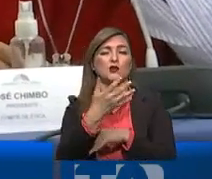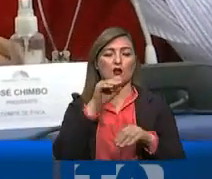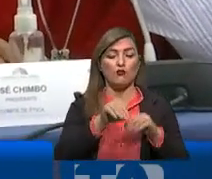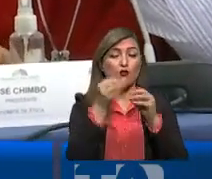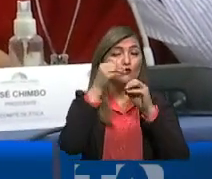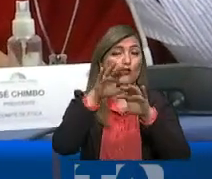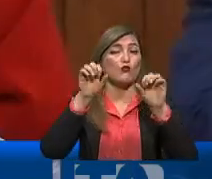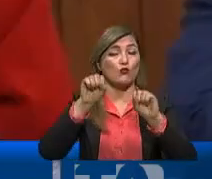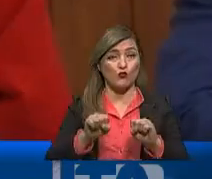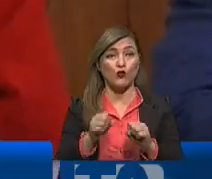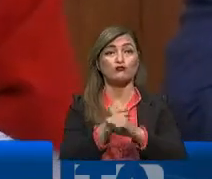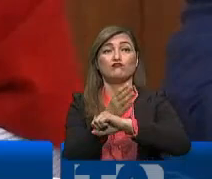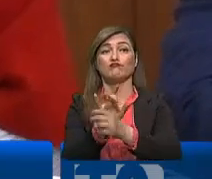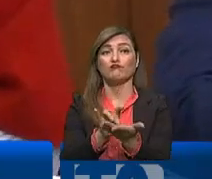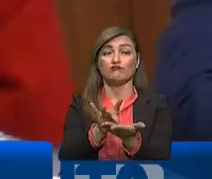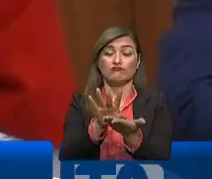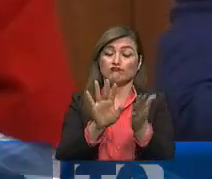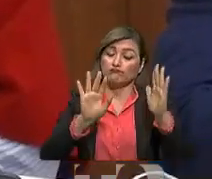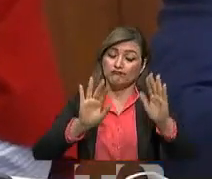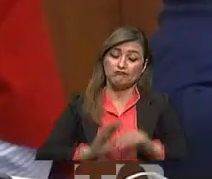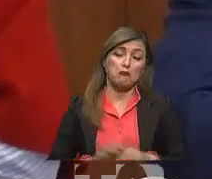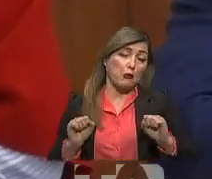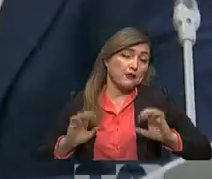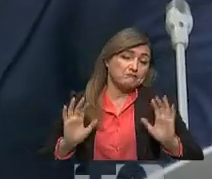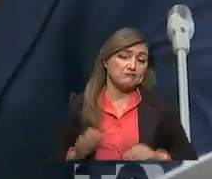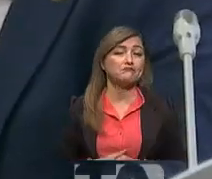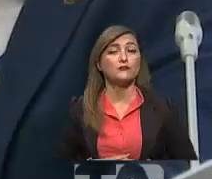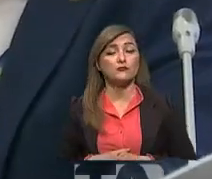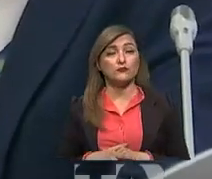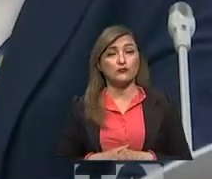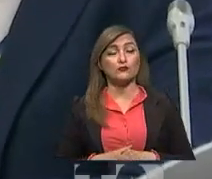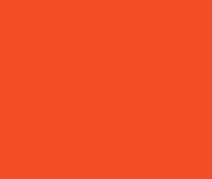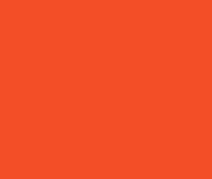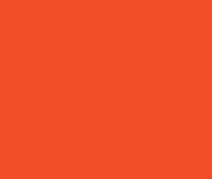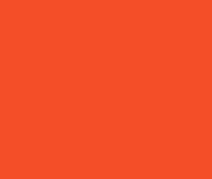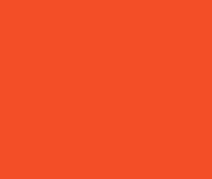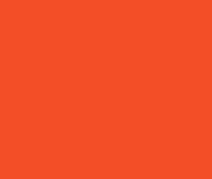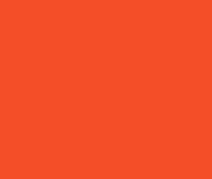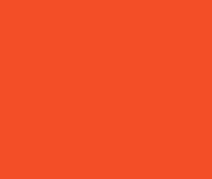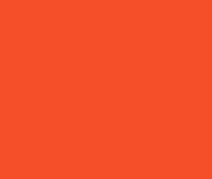puede terminar con una recomendación para el pleno. En Quito, Andrea Samaniego, 24 horas.